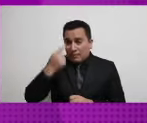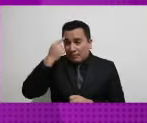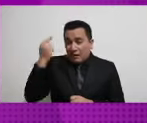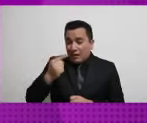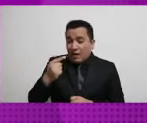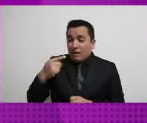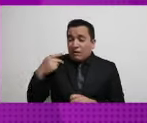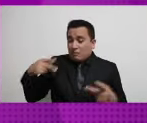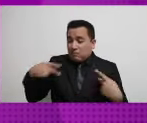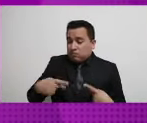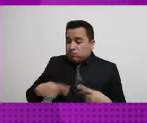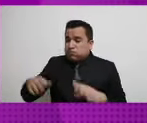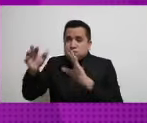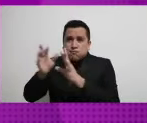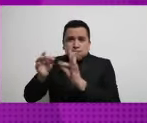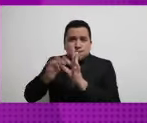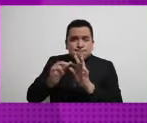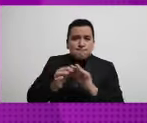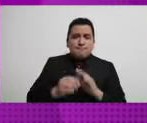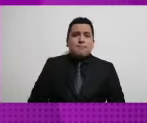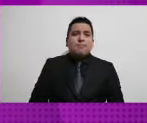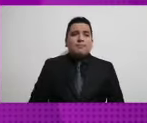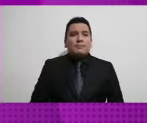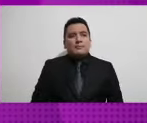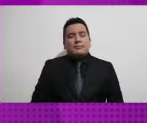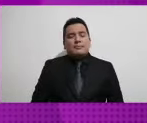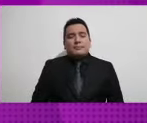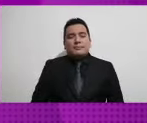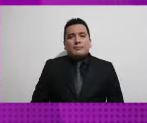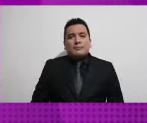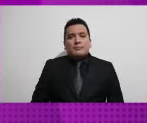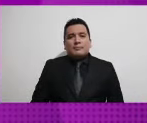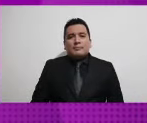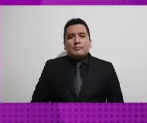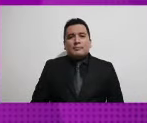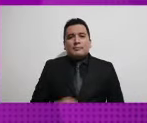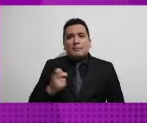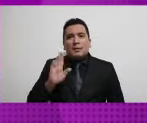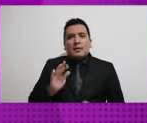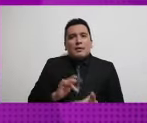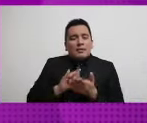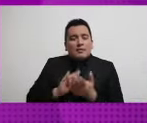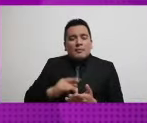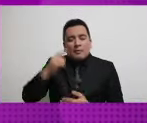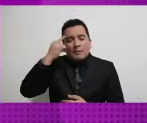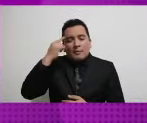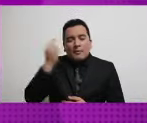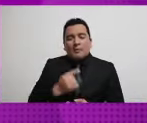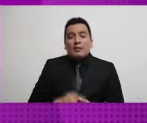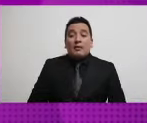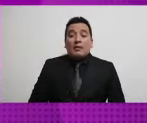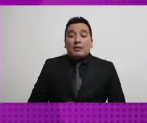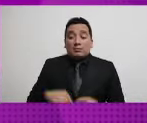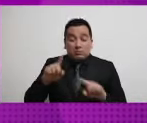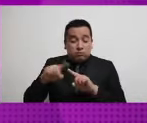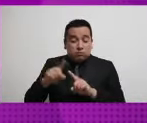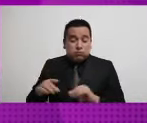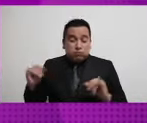la información a sus simpatizantes o militantes. Sería un apoyo para que los